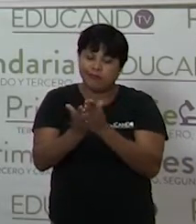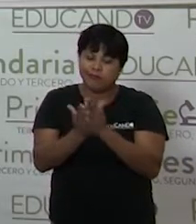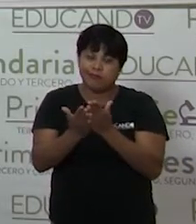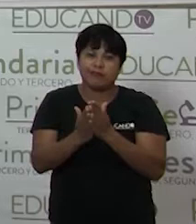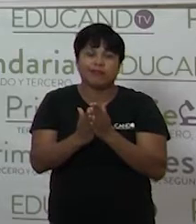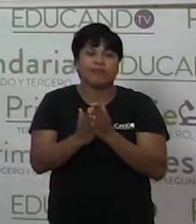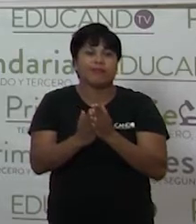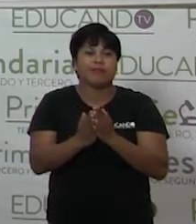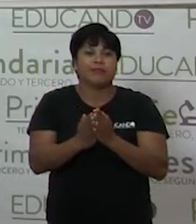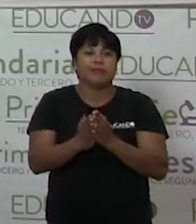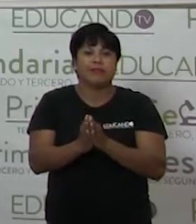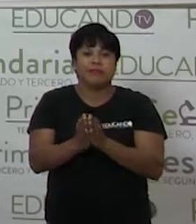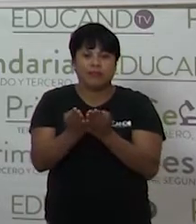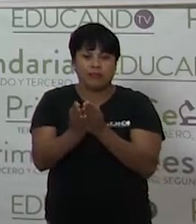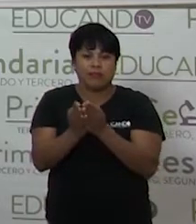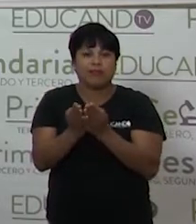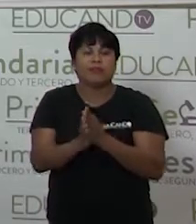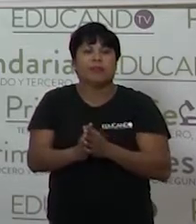y este